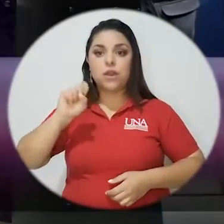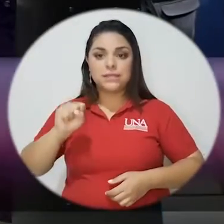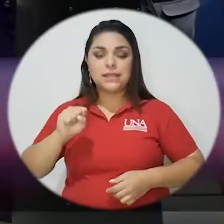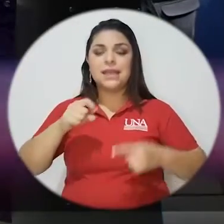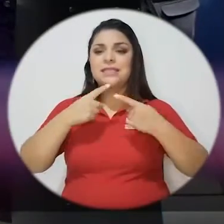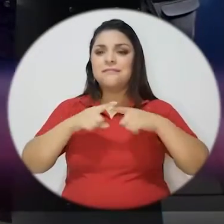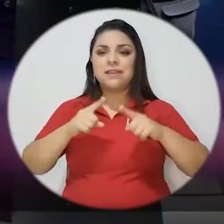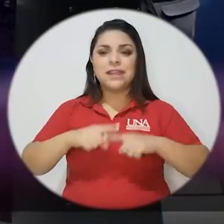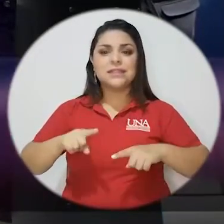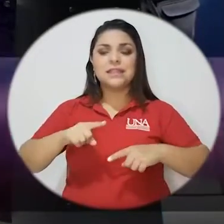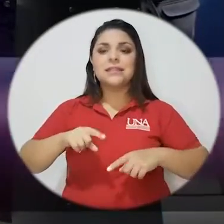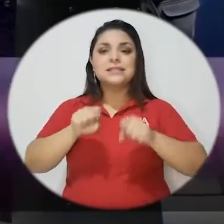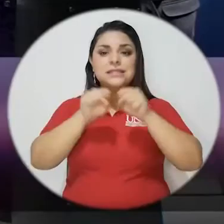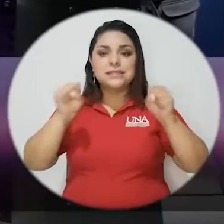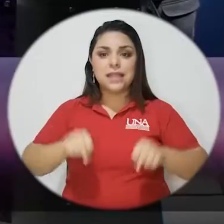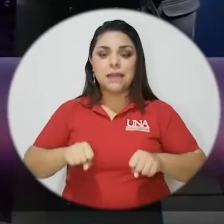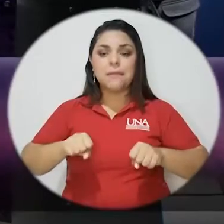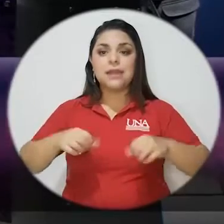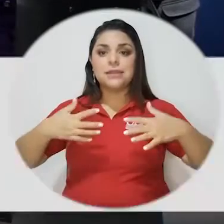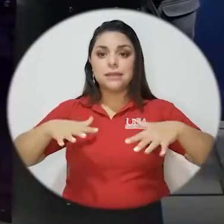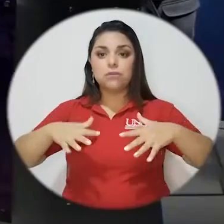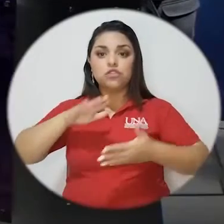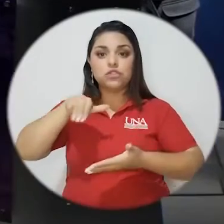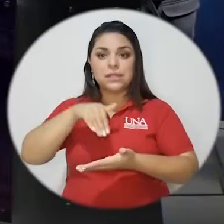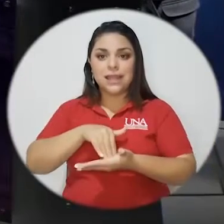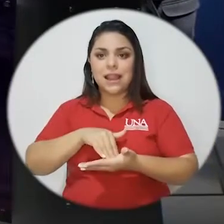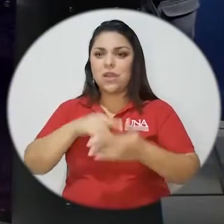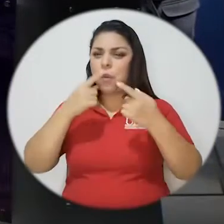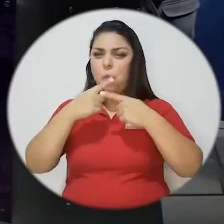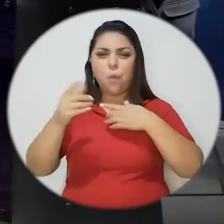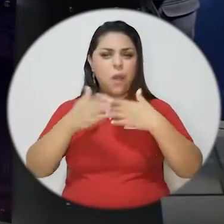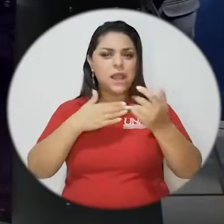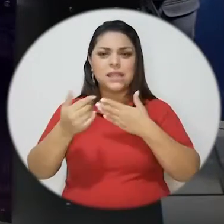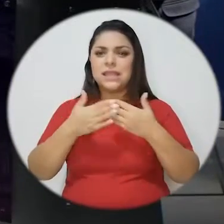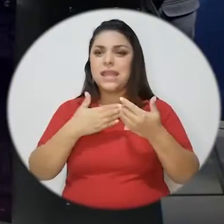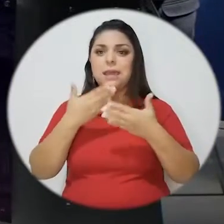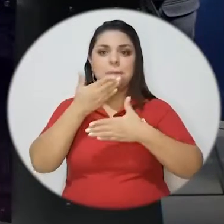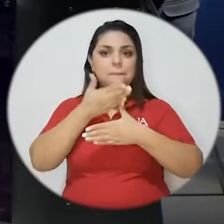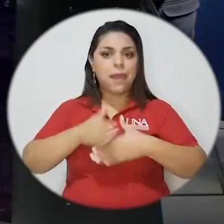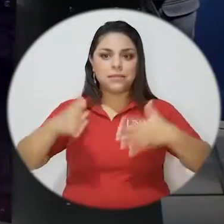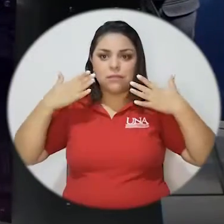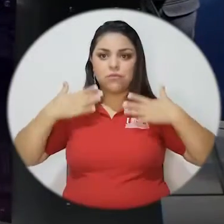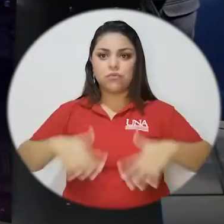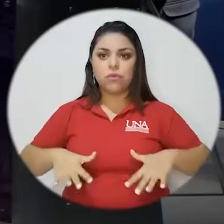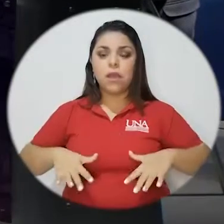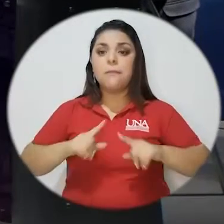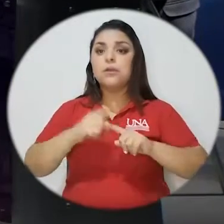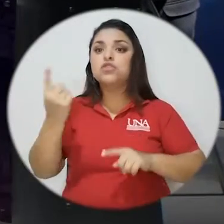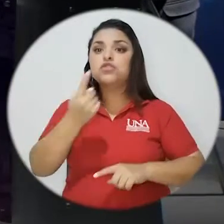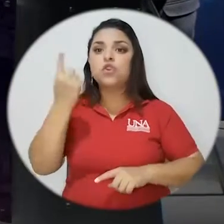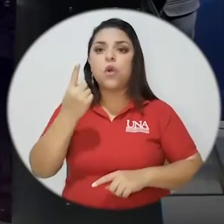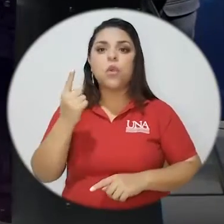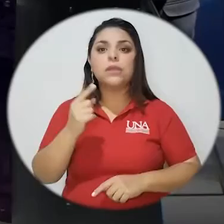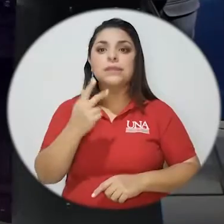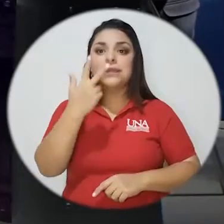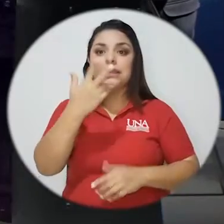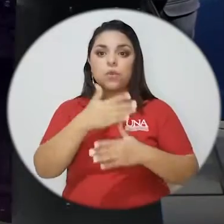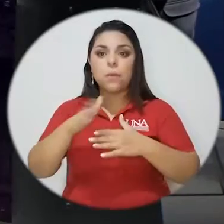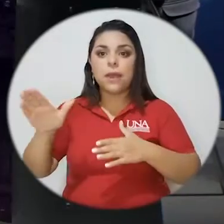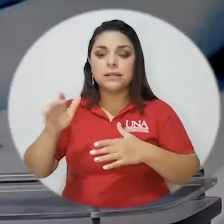en cualquier parte, pero solamente tiene 3 puertas de entrada. Cerrémoslas: la conjuntiva ocular, la mucosa